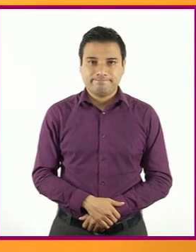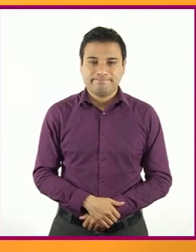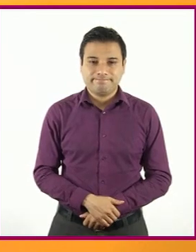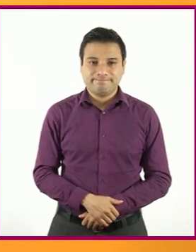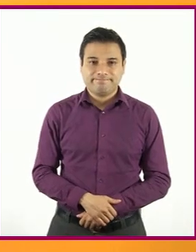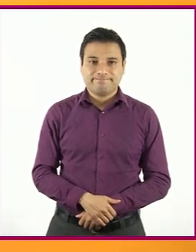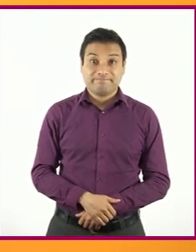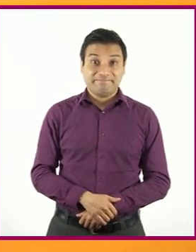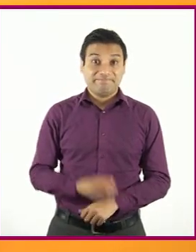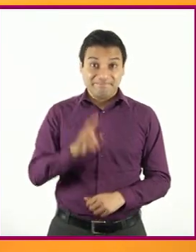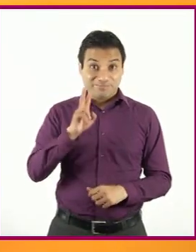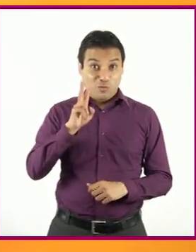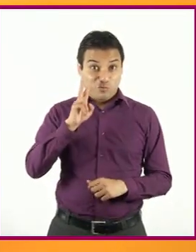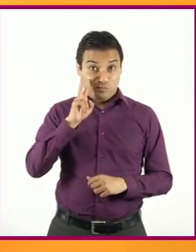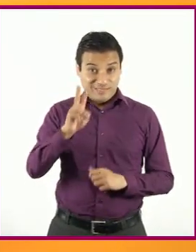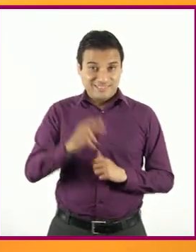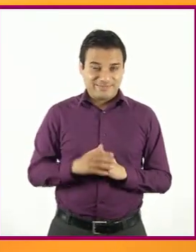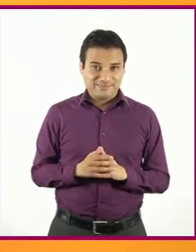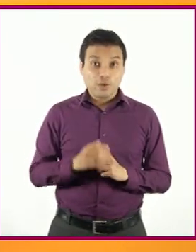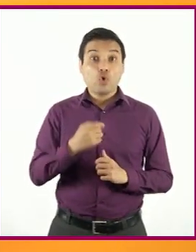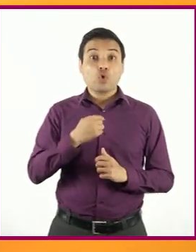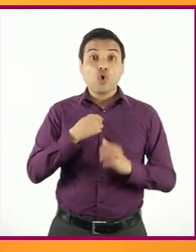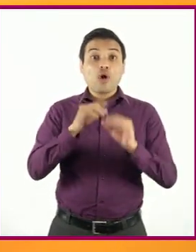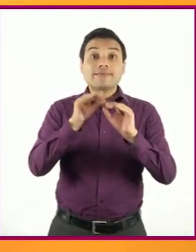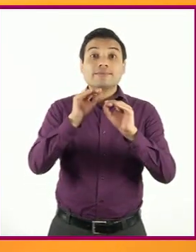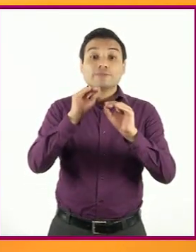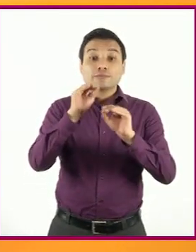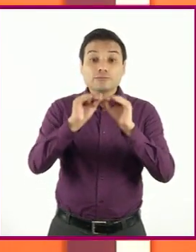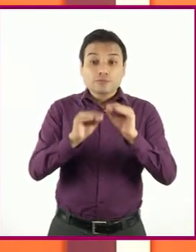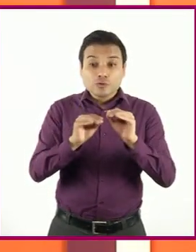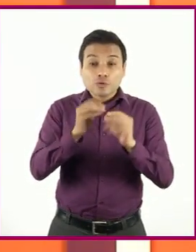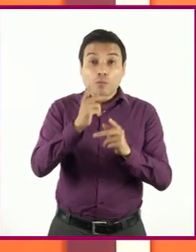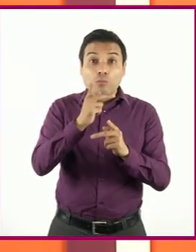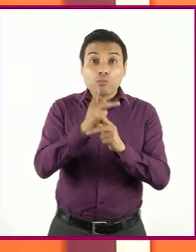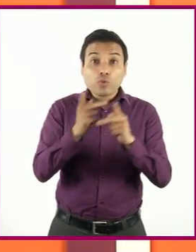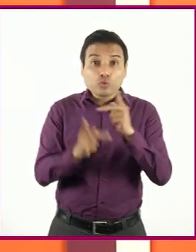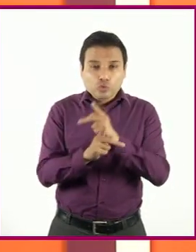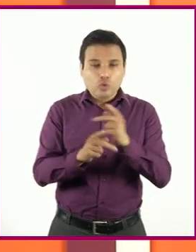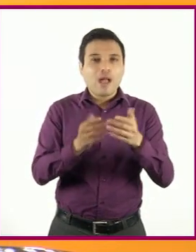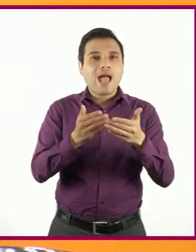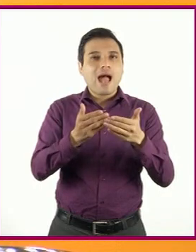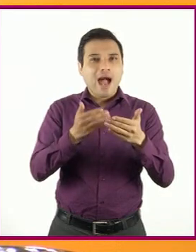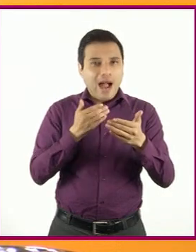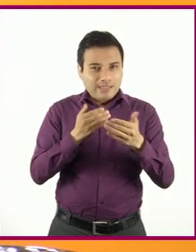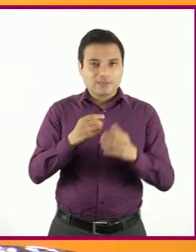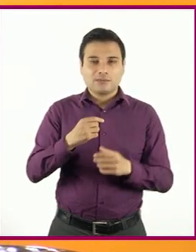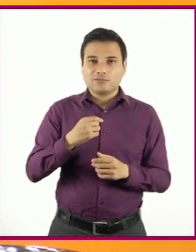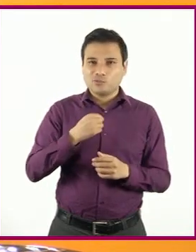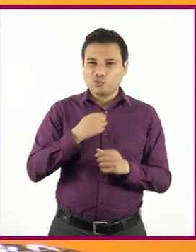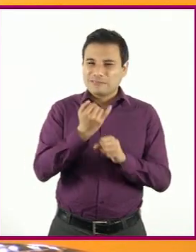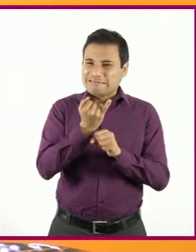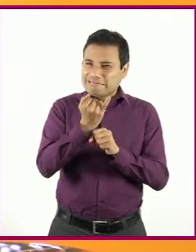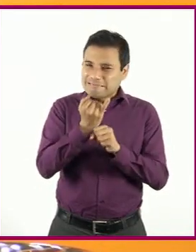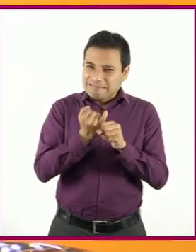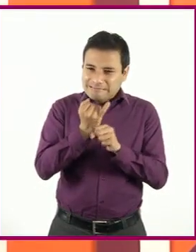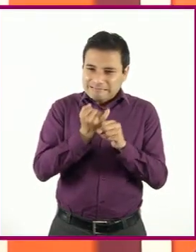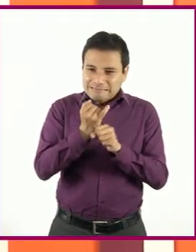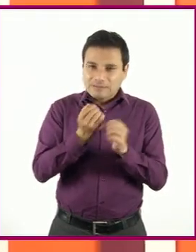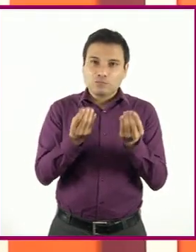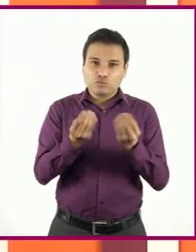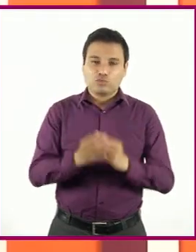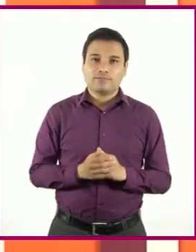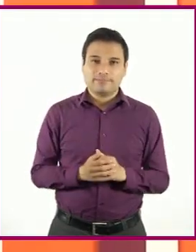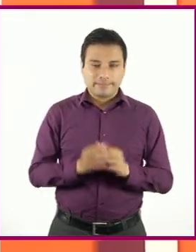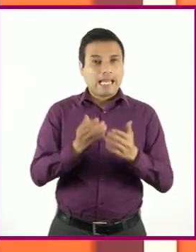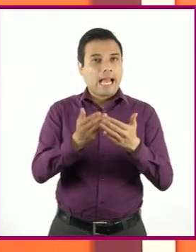pudieron observar, se consideran muchos factores en la elaboración de un objeto y es por esto que las representaciones técnicas son fundamentales.